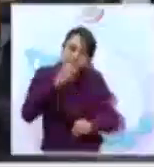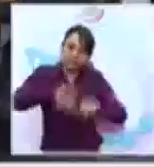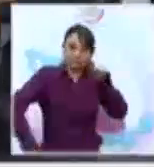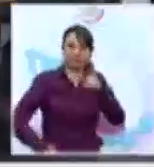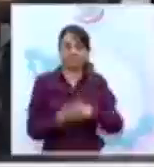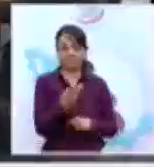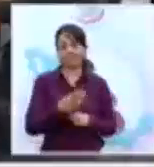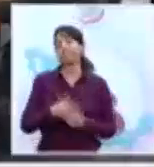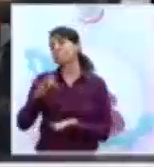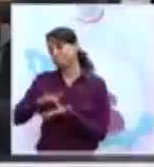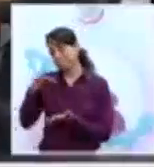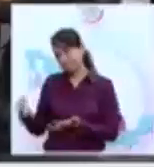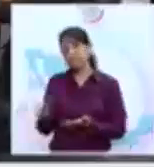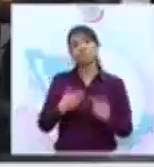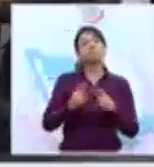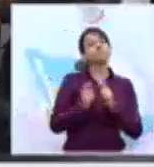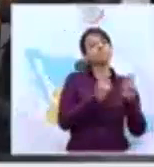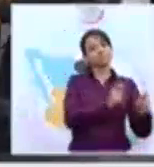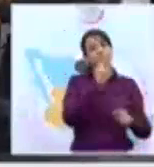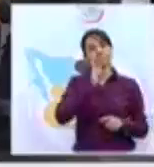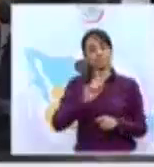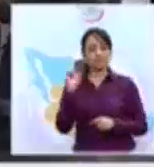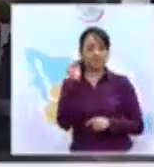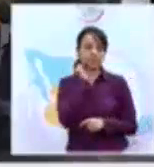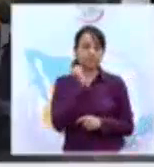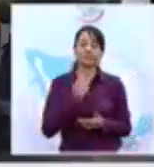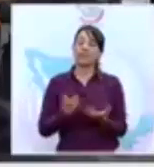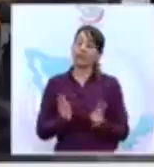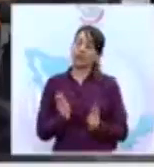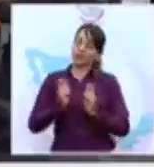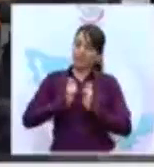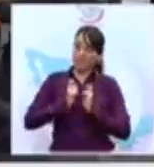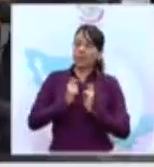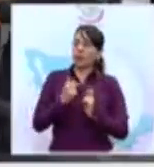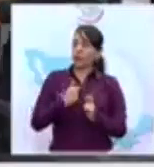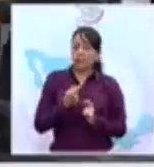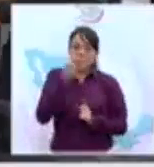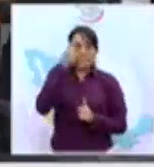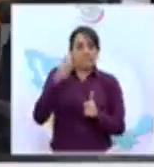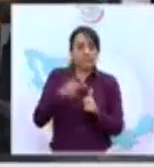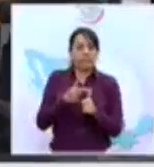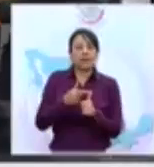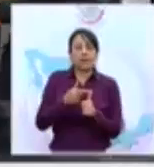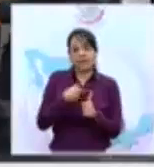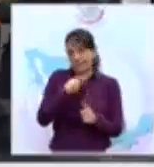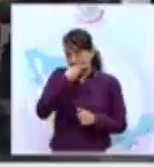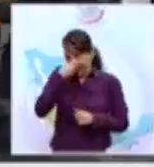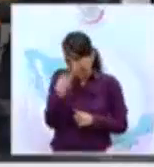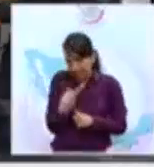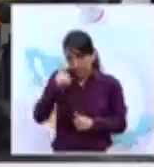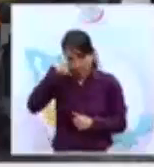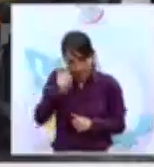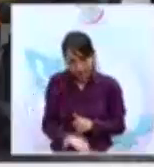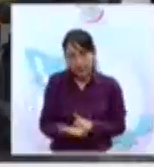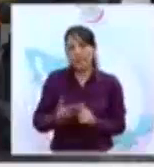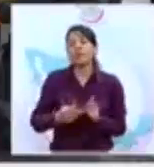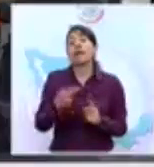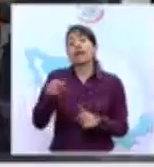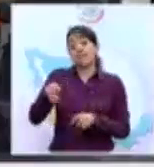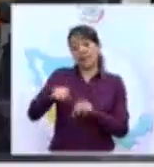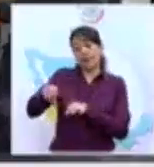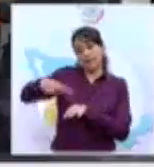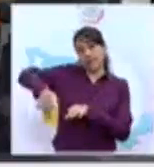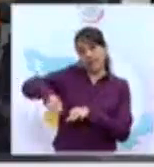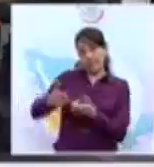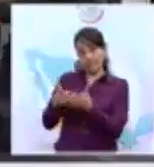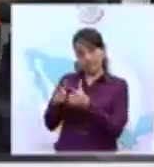que nada quisiera enfatizar que el trabajo hasta ahora del Coneval ha sido un trabajo eficiente, ya lo